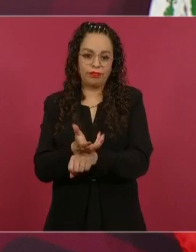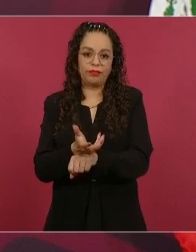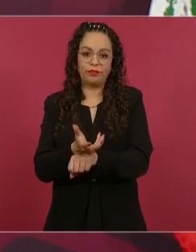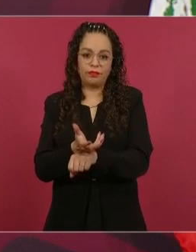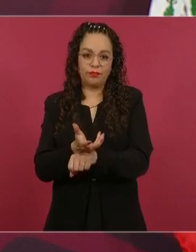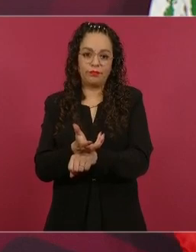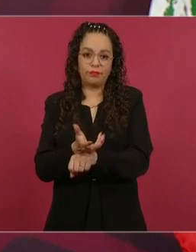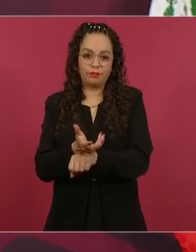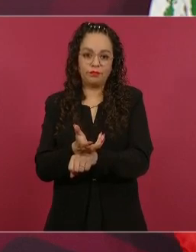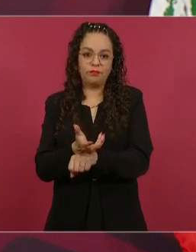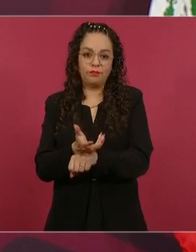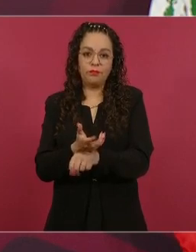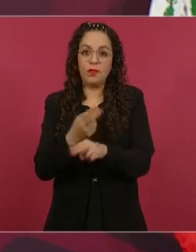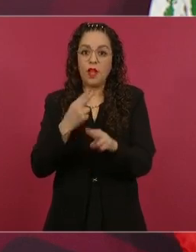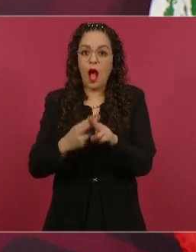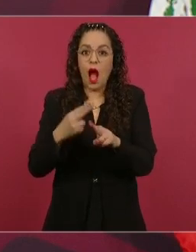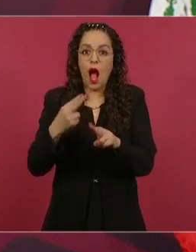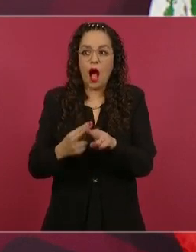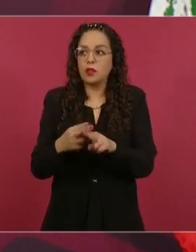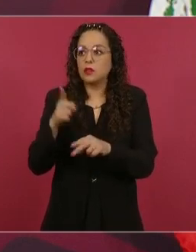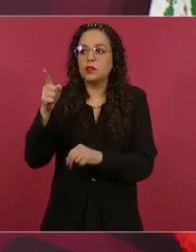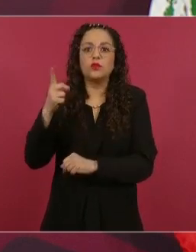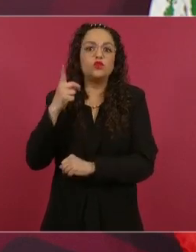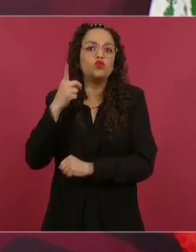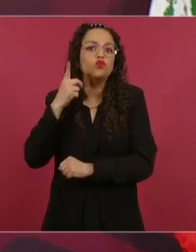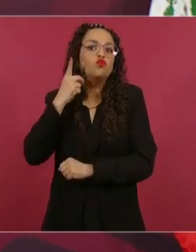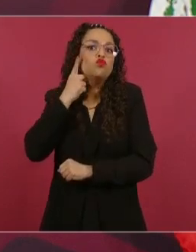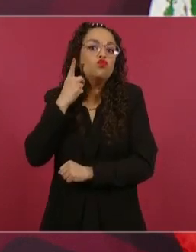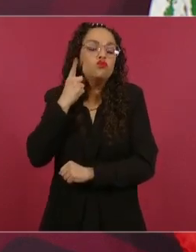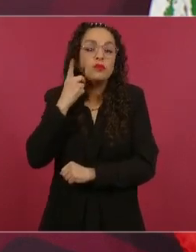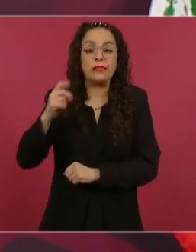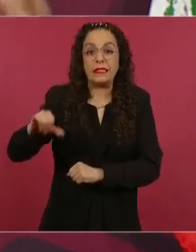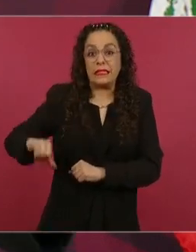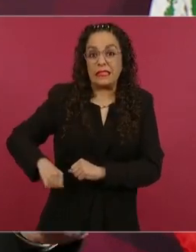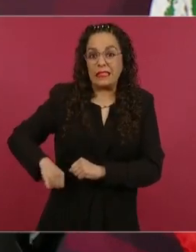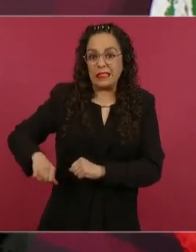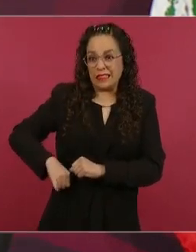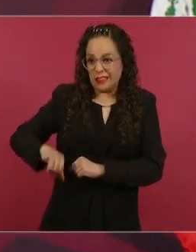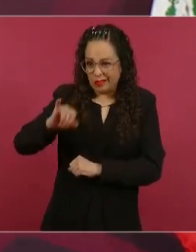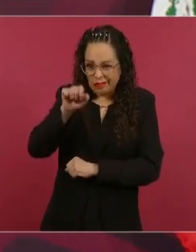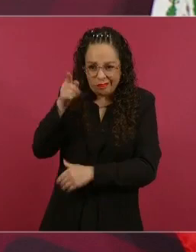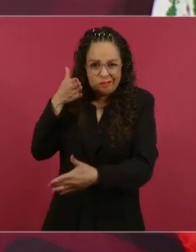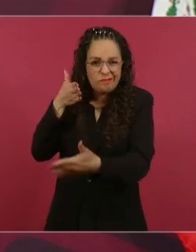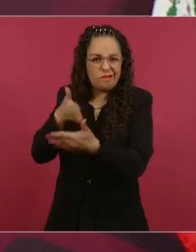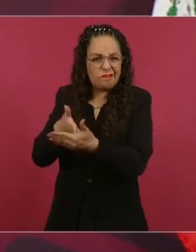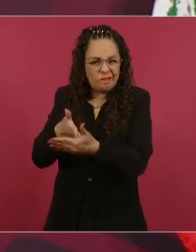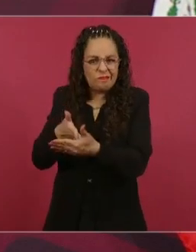que promueven el bloqueo. ¿Y a quién se perjudica? A la gente,